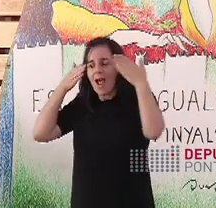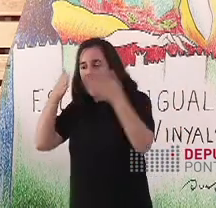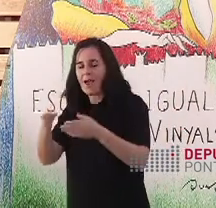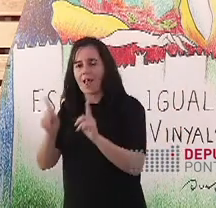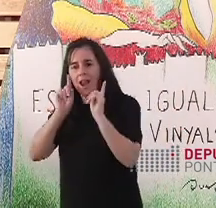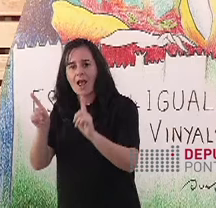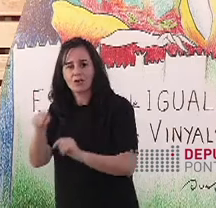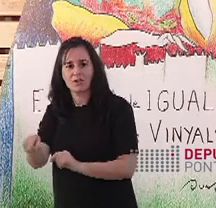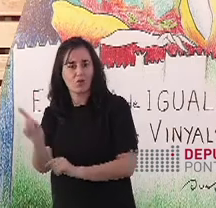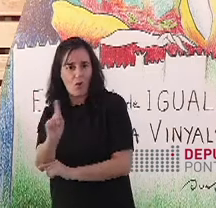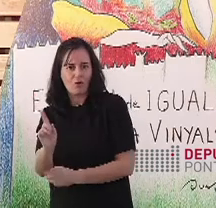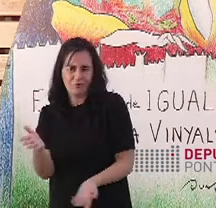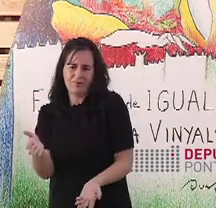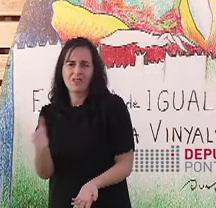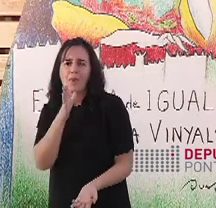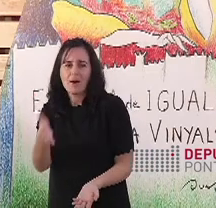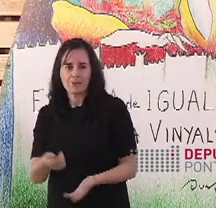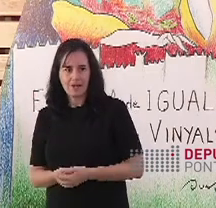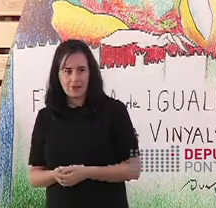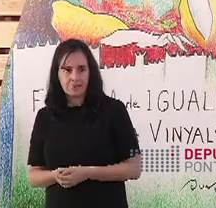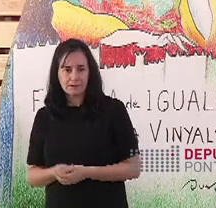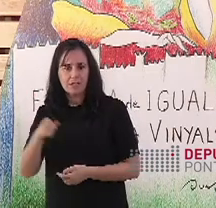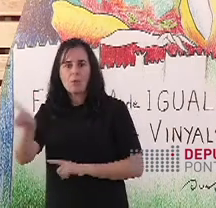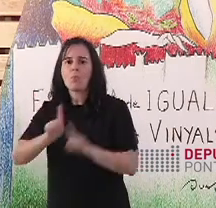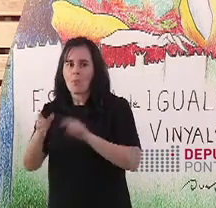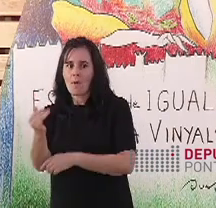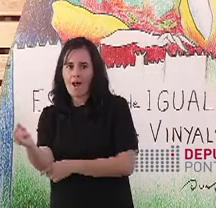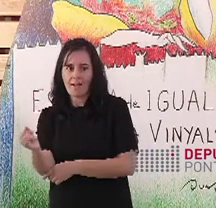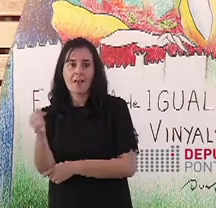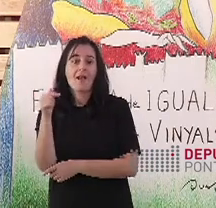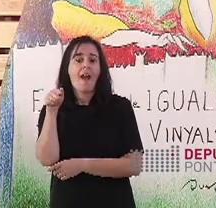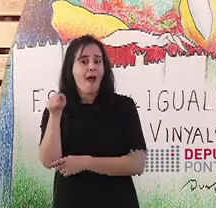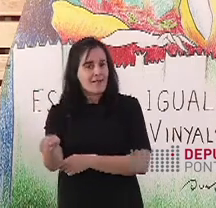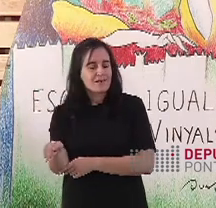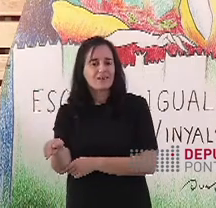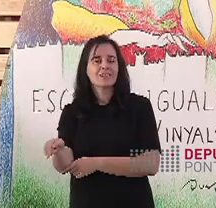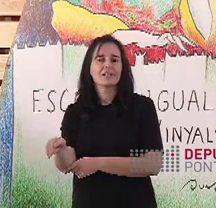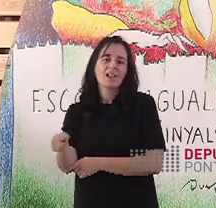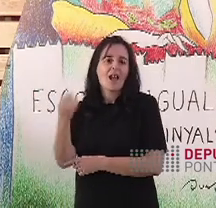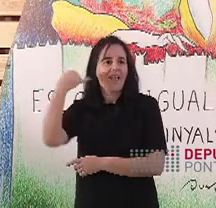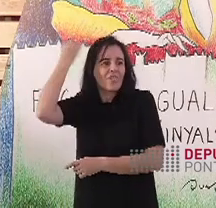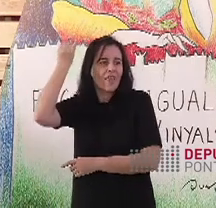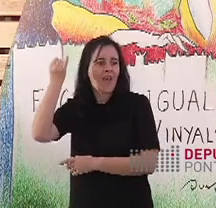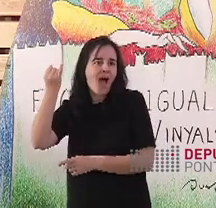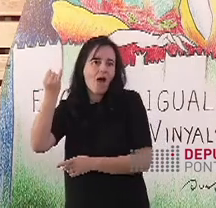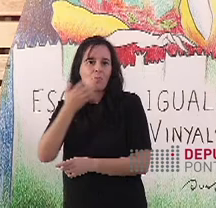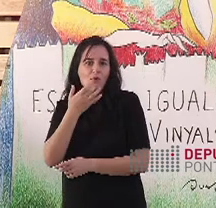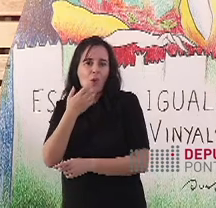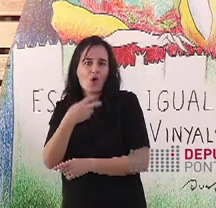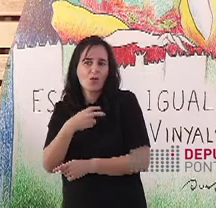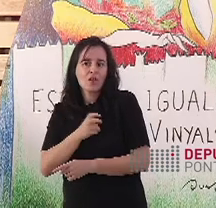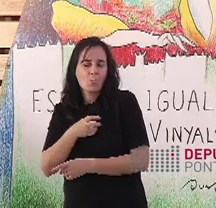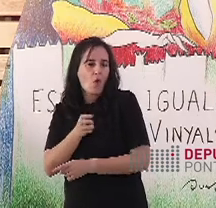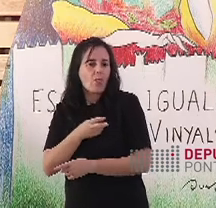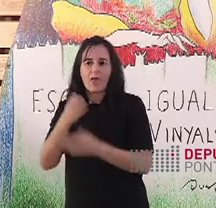Evidentemente aquí pasa algo, non? Aquí pasa algo para que efectivamente se instaure esta idea por parte incluso das forzas e corpos de seguridade